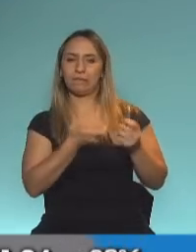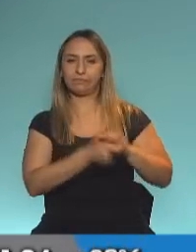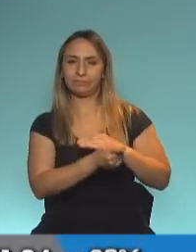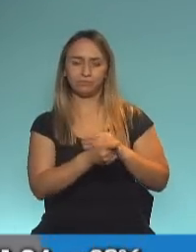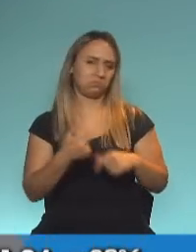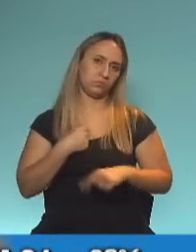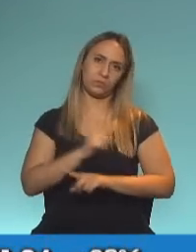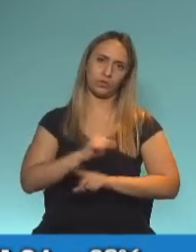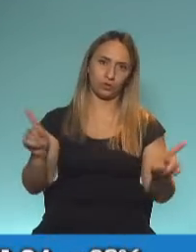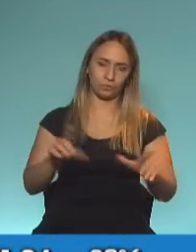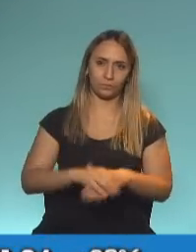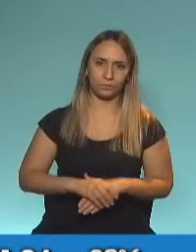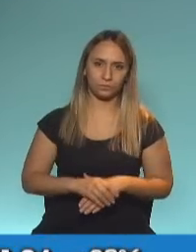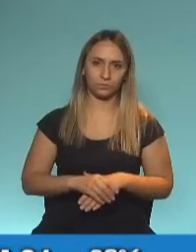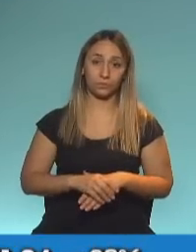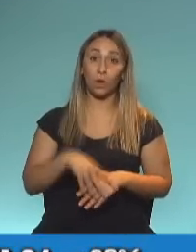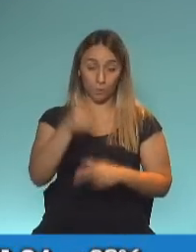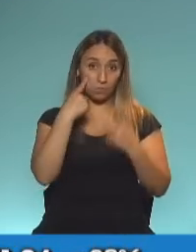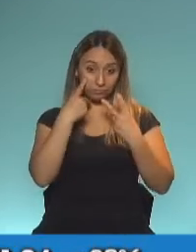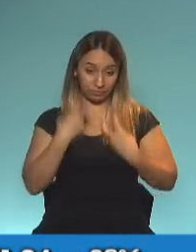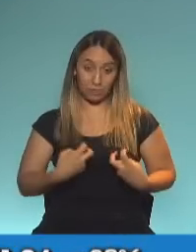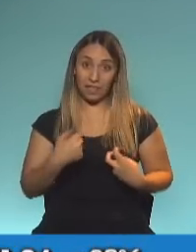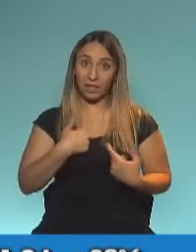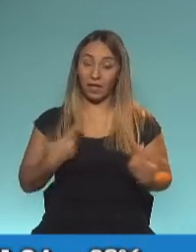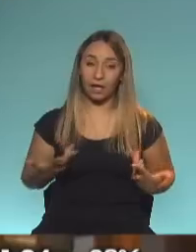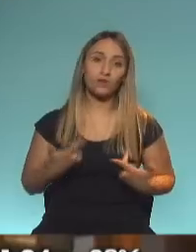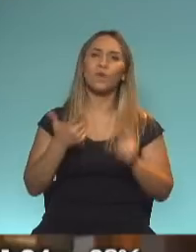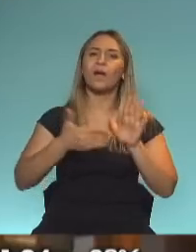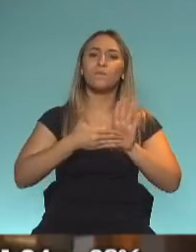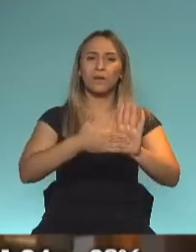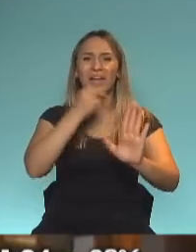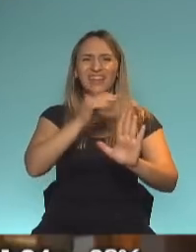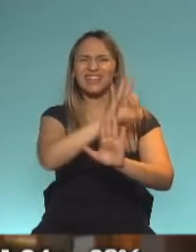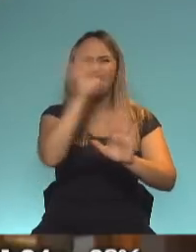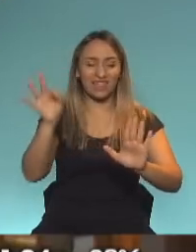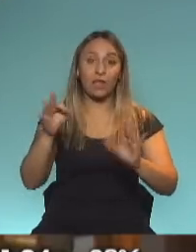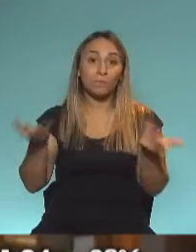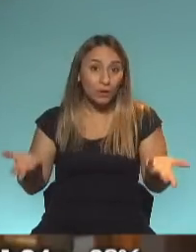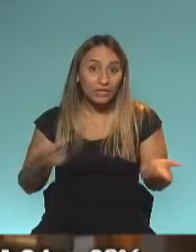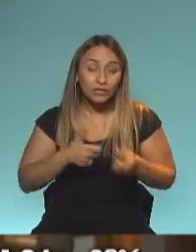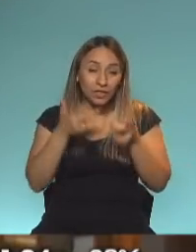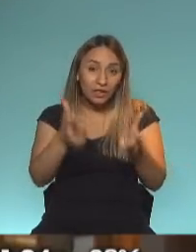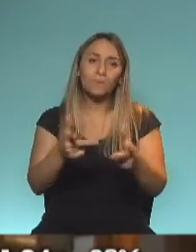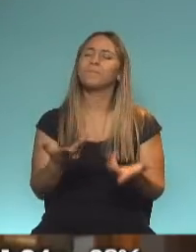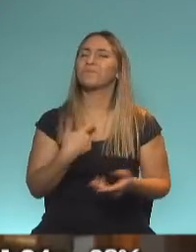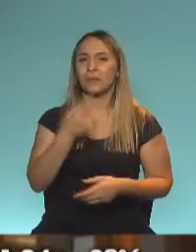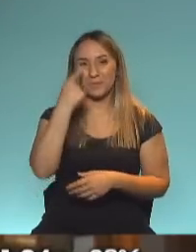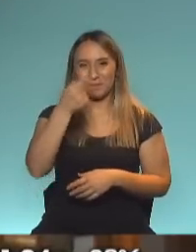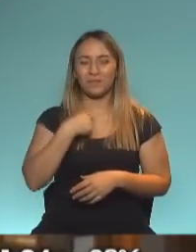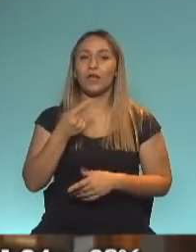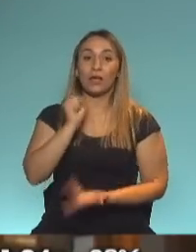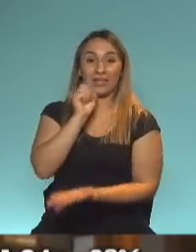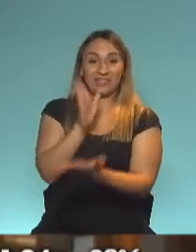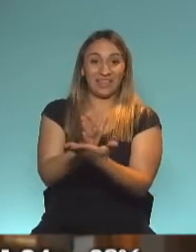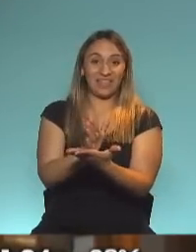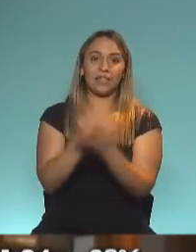ninguna manera. No va a encontrar un solo hecho que demuestre eso. Por eso le digo que es una parodia. Mire, cuando una sentencia